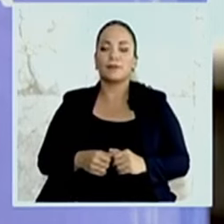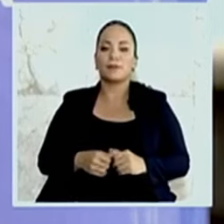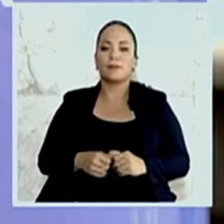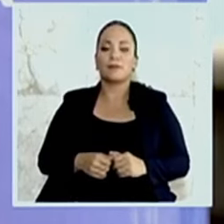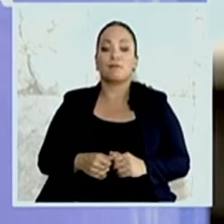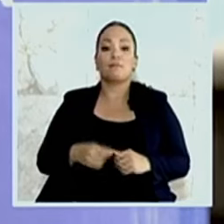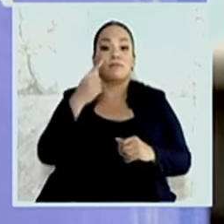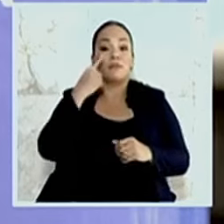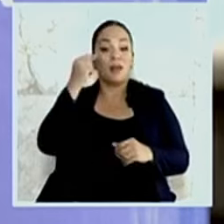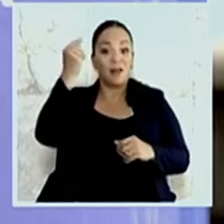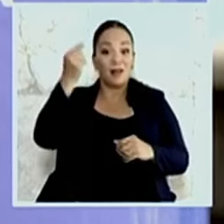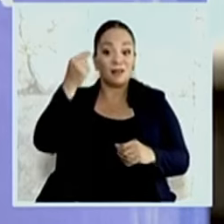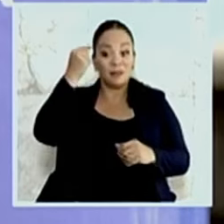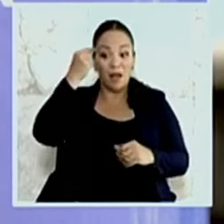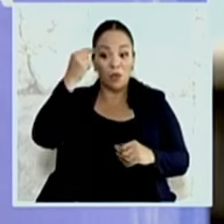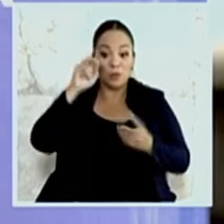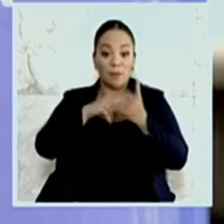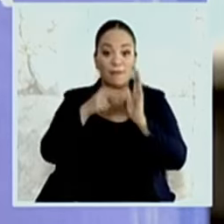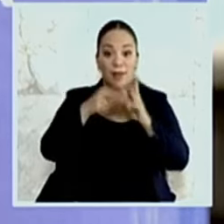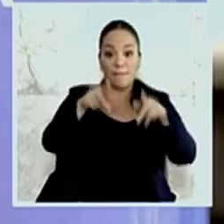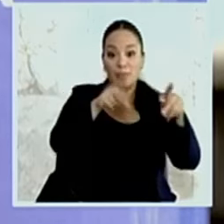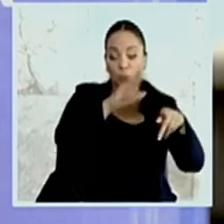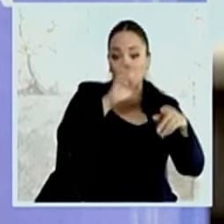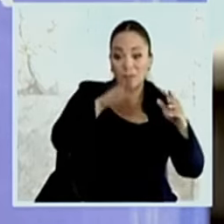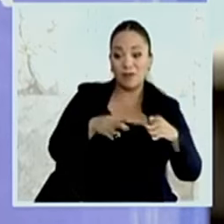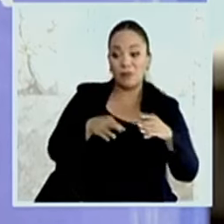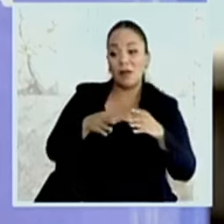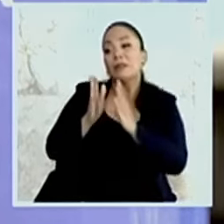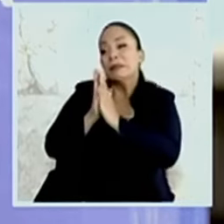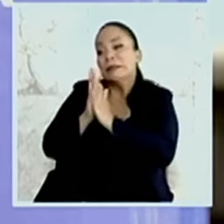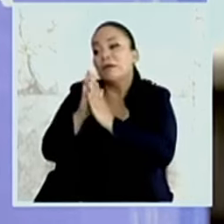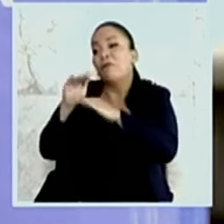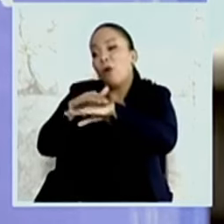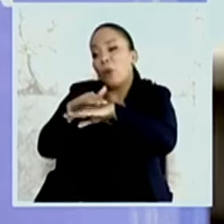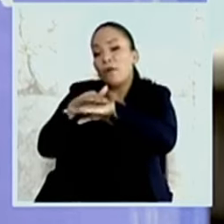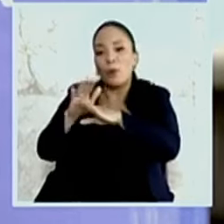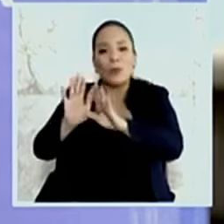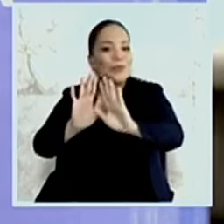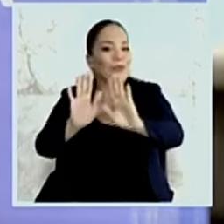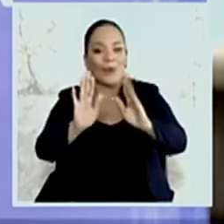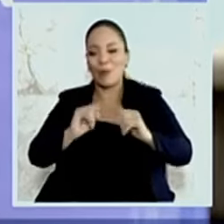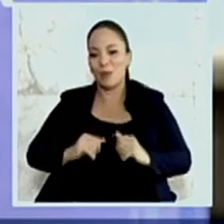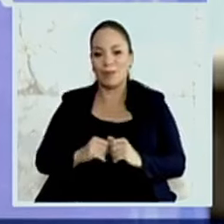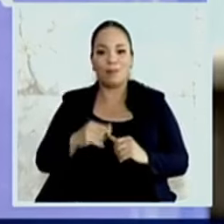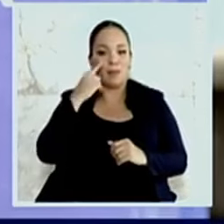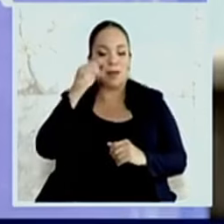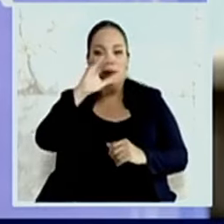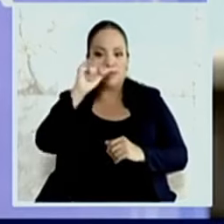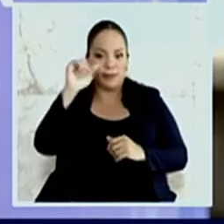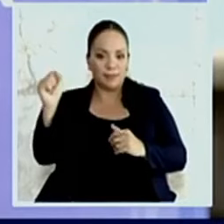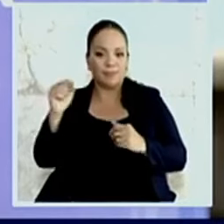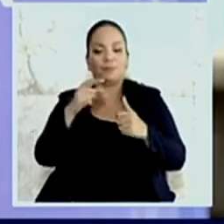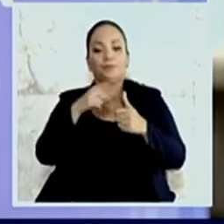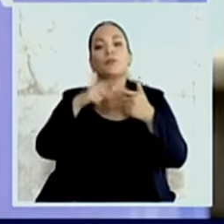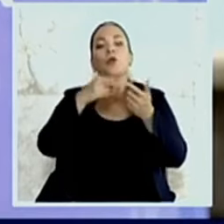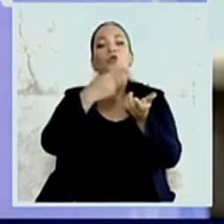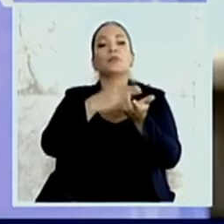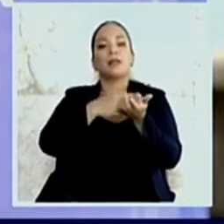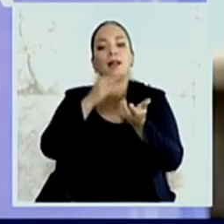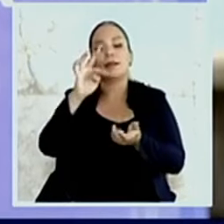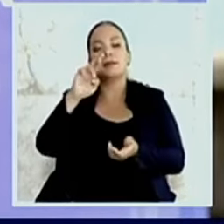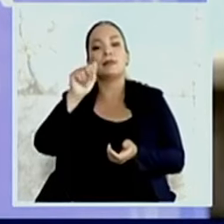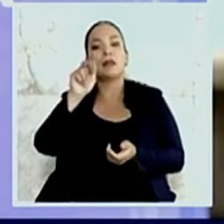Yo he dicho, y este gobierno lo ha demostrado, que al Estado ningún costarricense le tiene